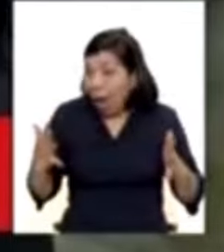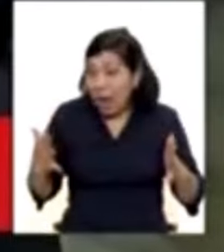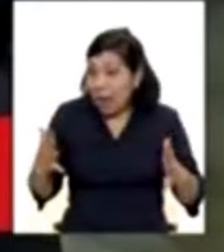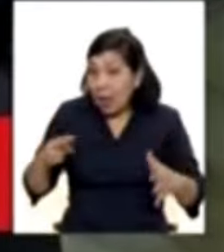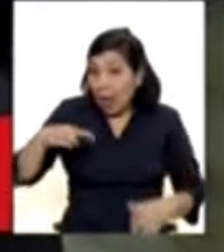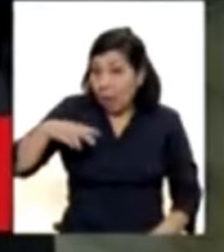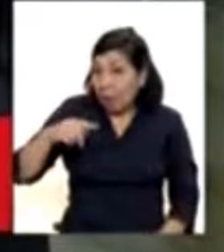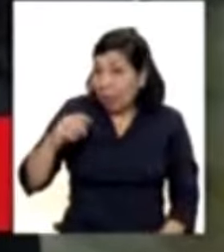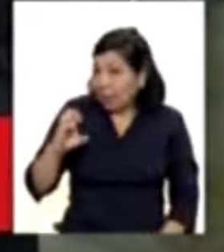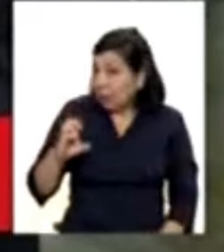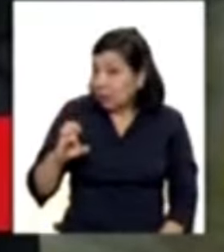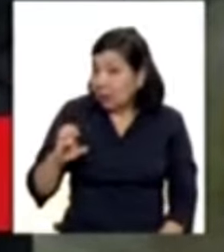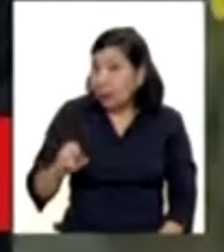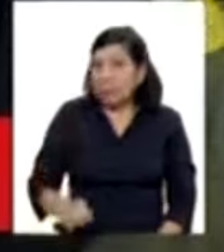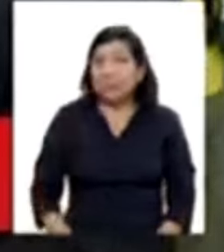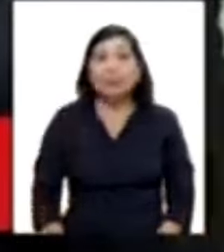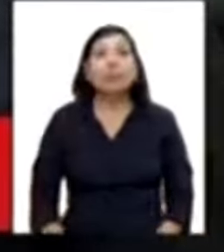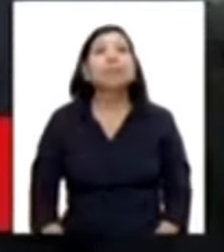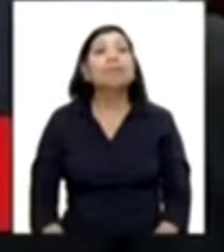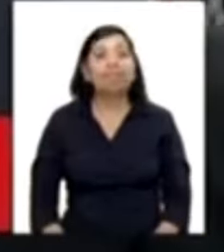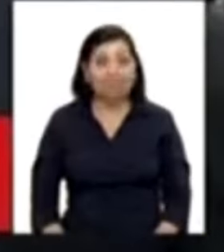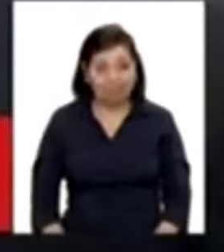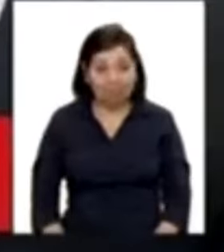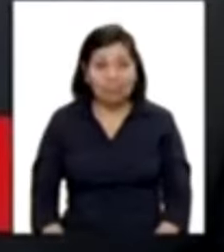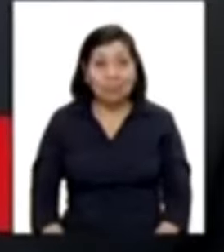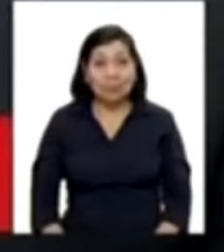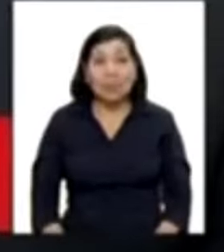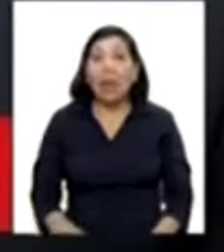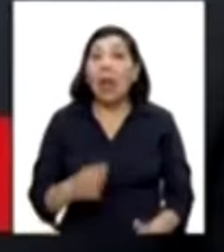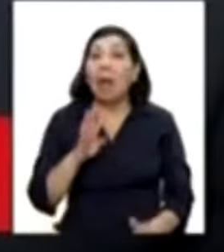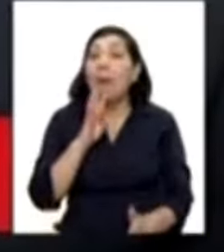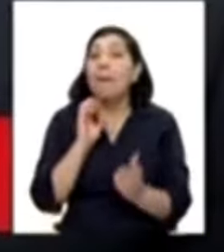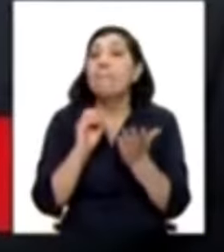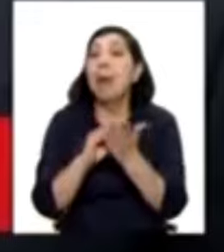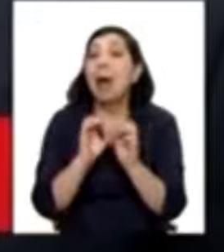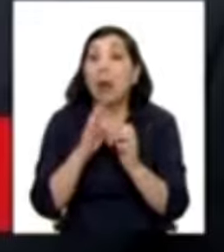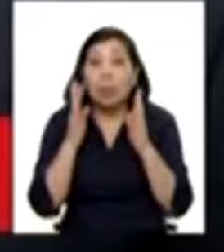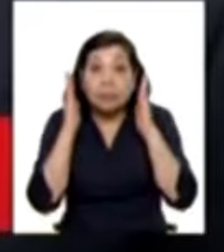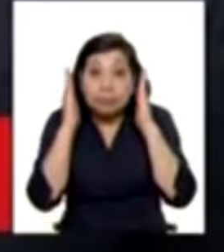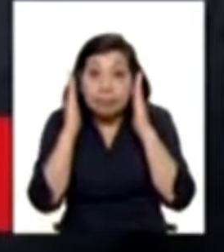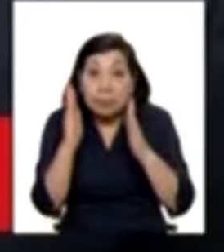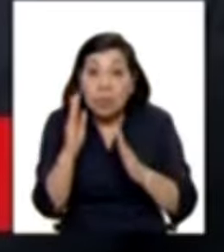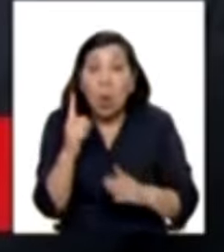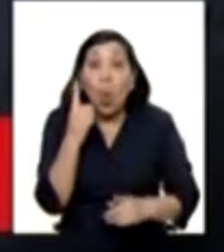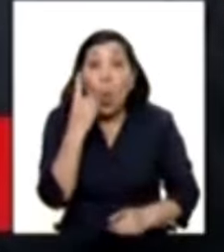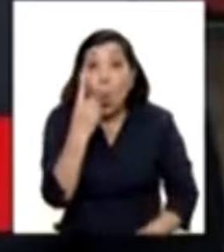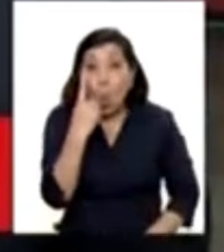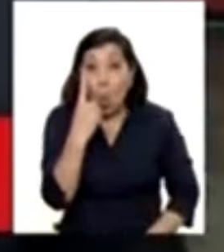MTC no cuenta con esta modalidad de trámites. Definitivamente tenemos que dejar en claro que